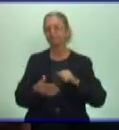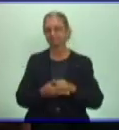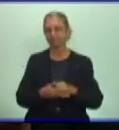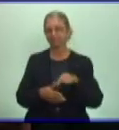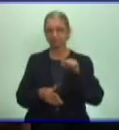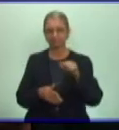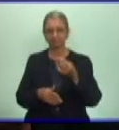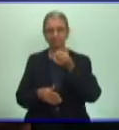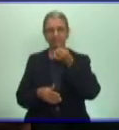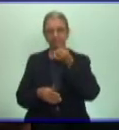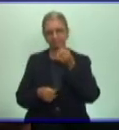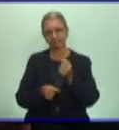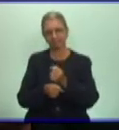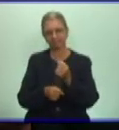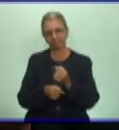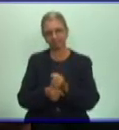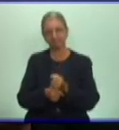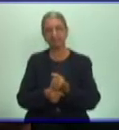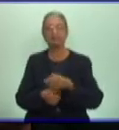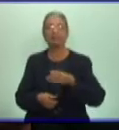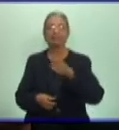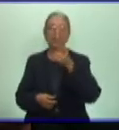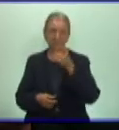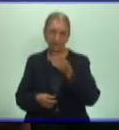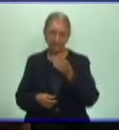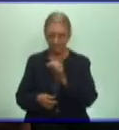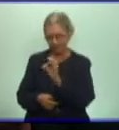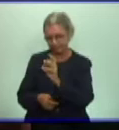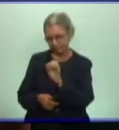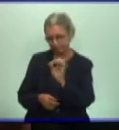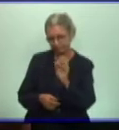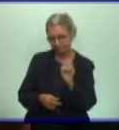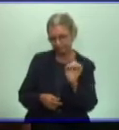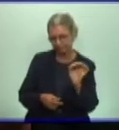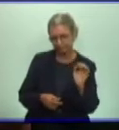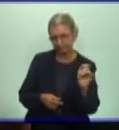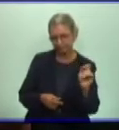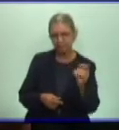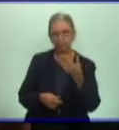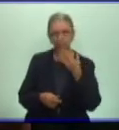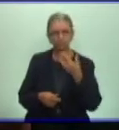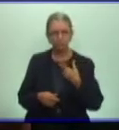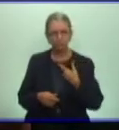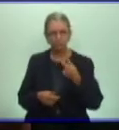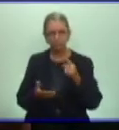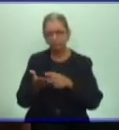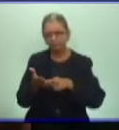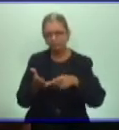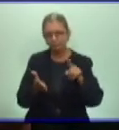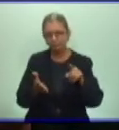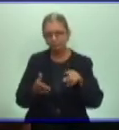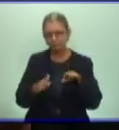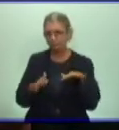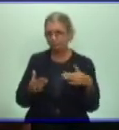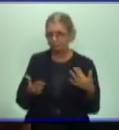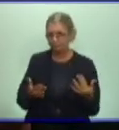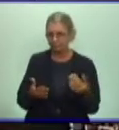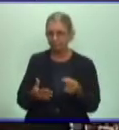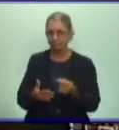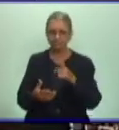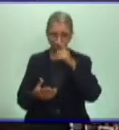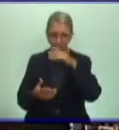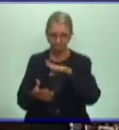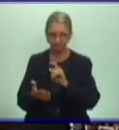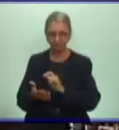que se pueden trabajar, hacerles dictados a los niños para ver cómo está su ortografía, que el niño escriba